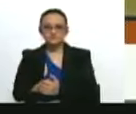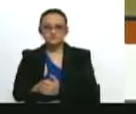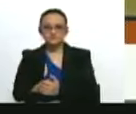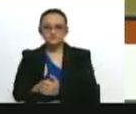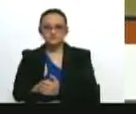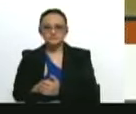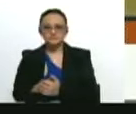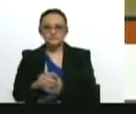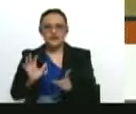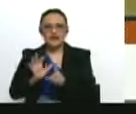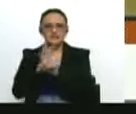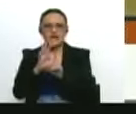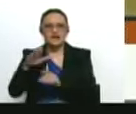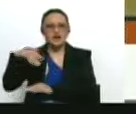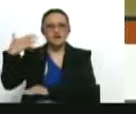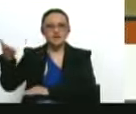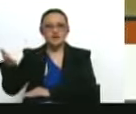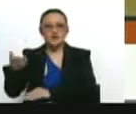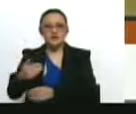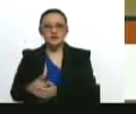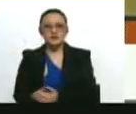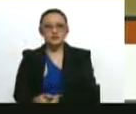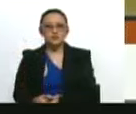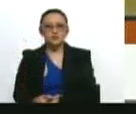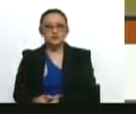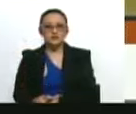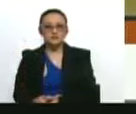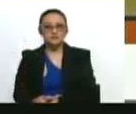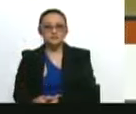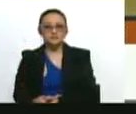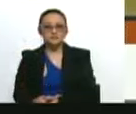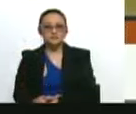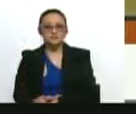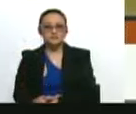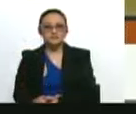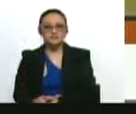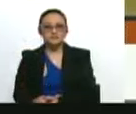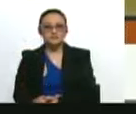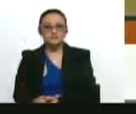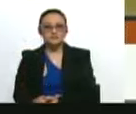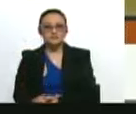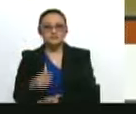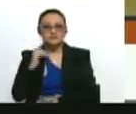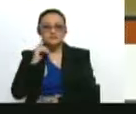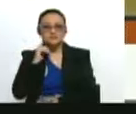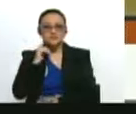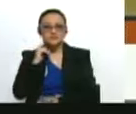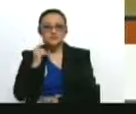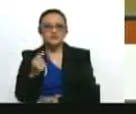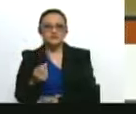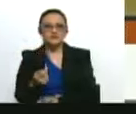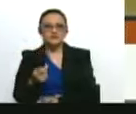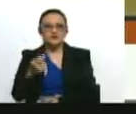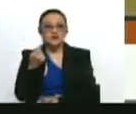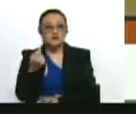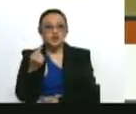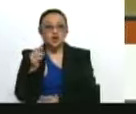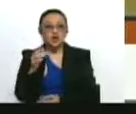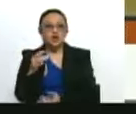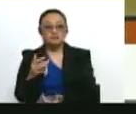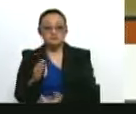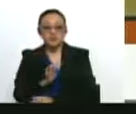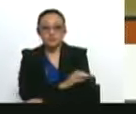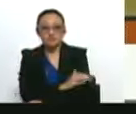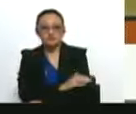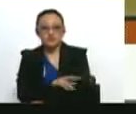recibimos ataques y amenazas desde afuera y desde adentro también. ¿Ustedes creen que los grupos opositores en Venezuela quieren